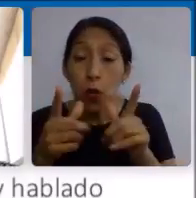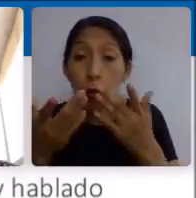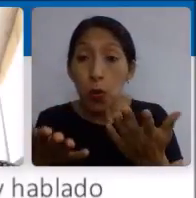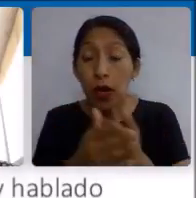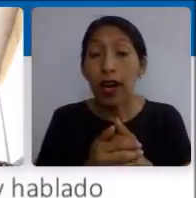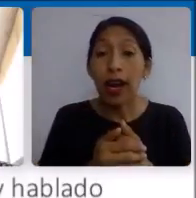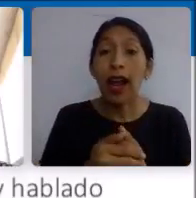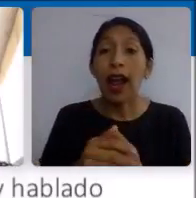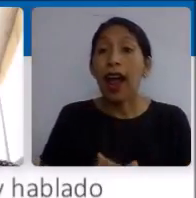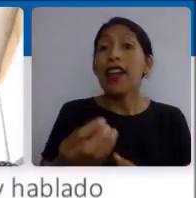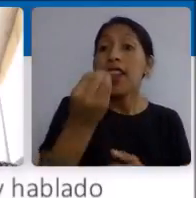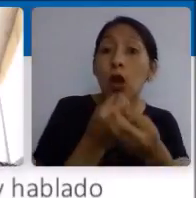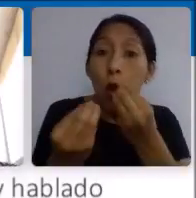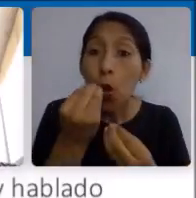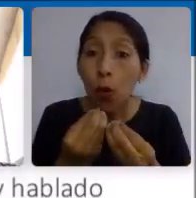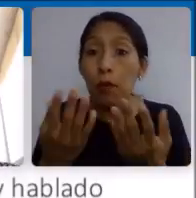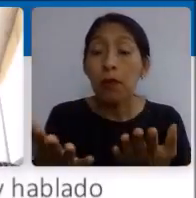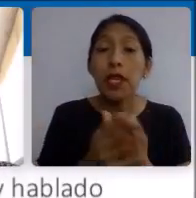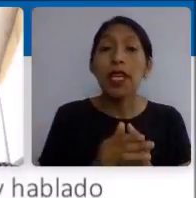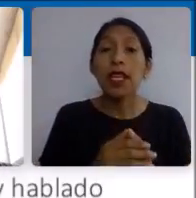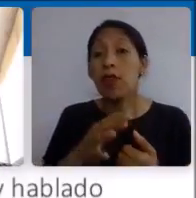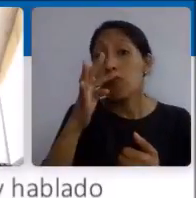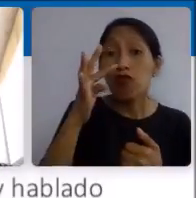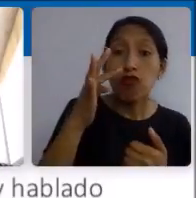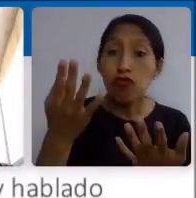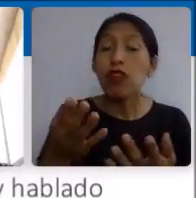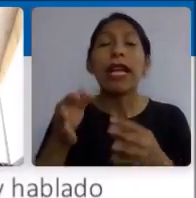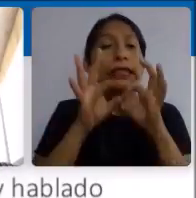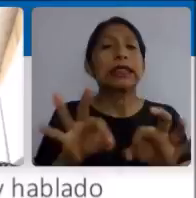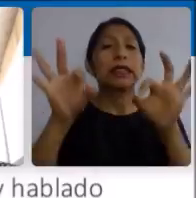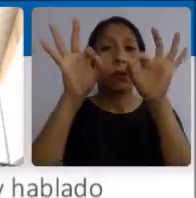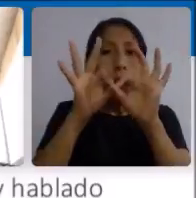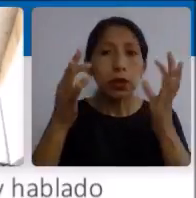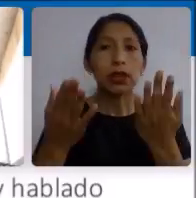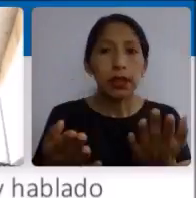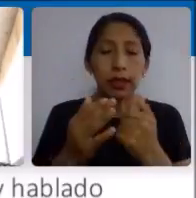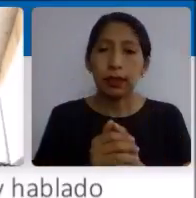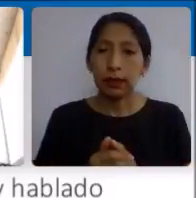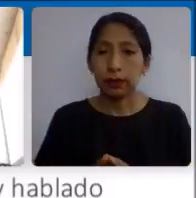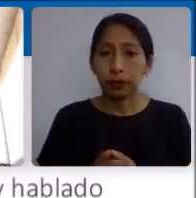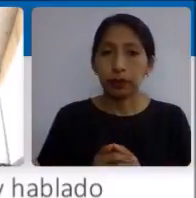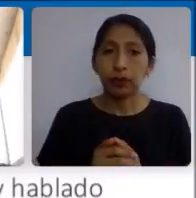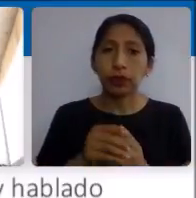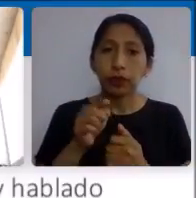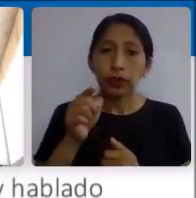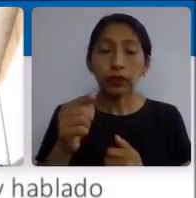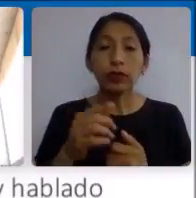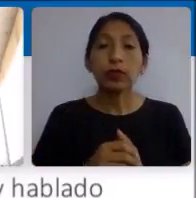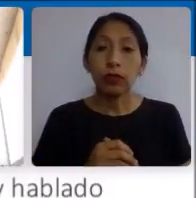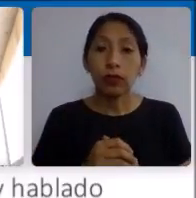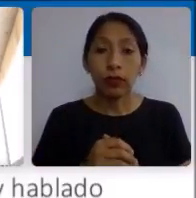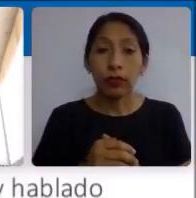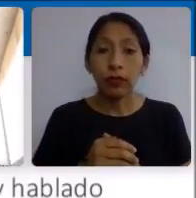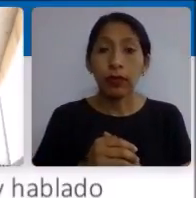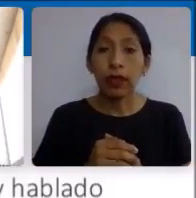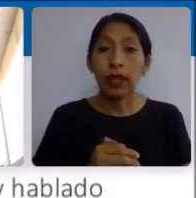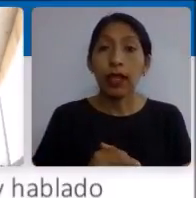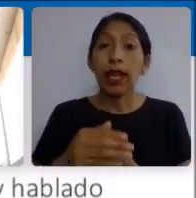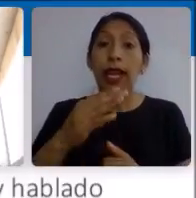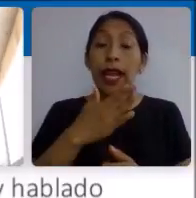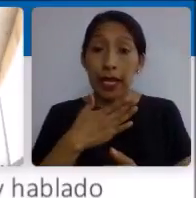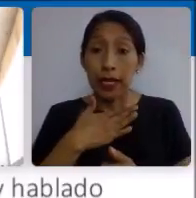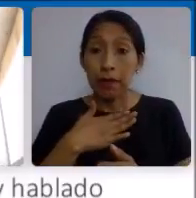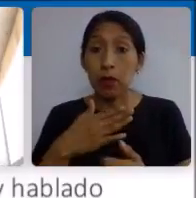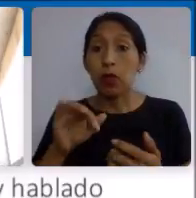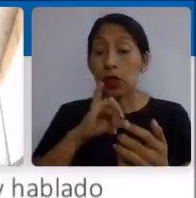turismo gastronómico, un turismo de lujo, es sumamente importante, ¿no? No solamente por el hecho de decir de que en mi